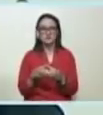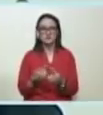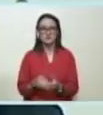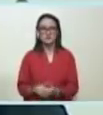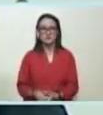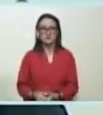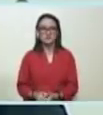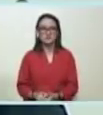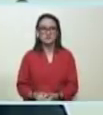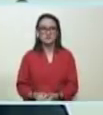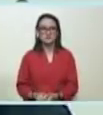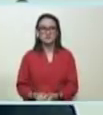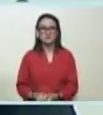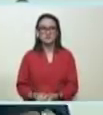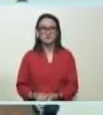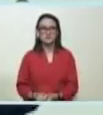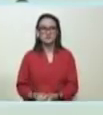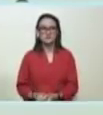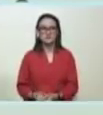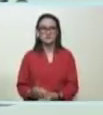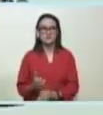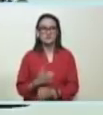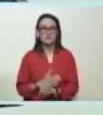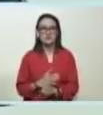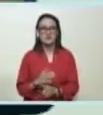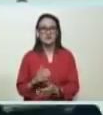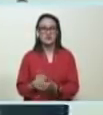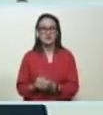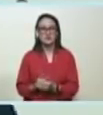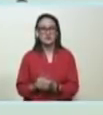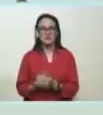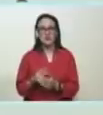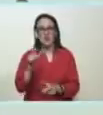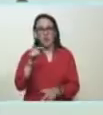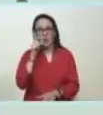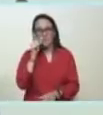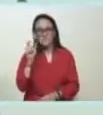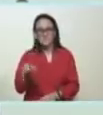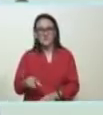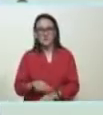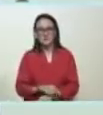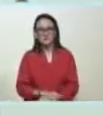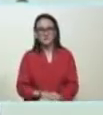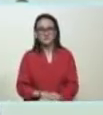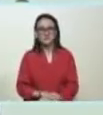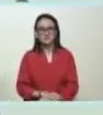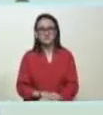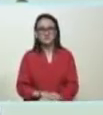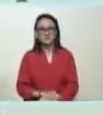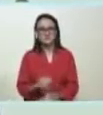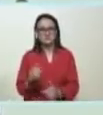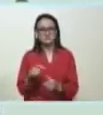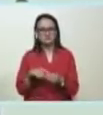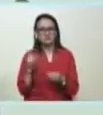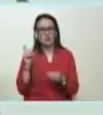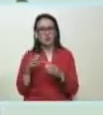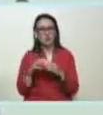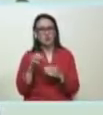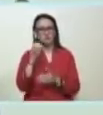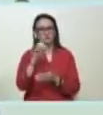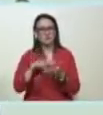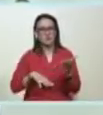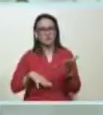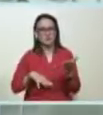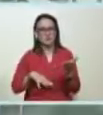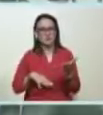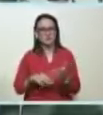Presionaron al entonces precandidato llamado el embajador Pineda, Julio César Pineda. Y lograron el retiro de todos los candidatos.